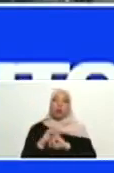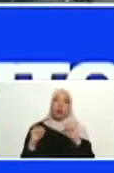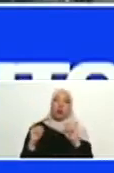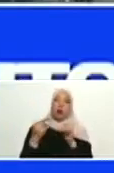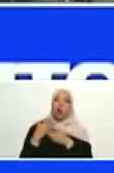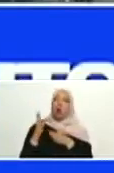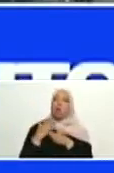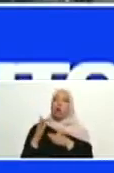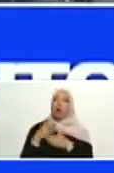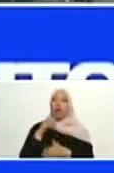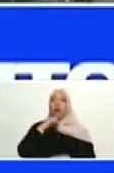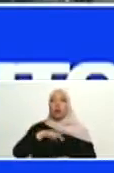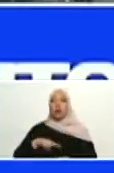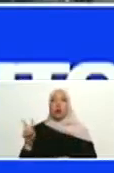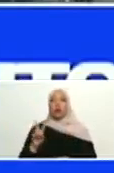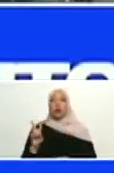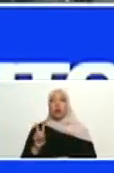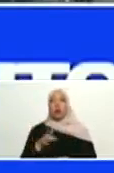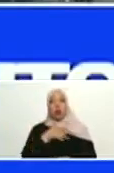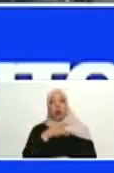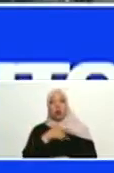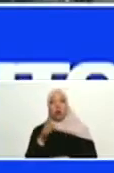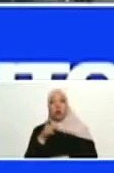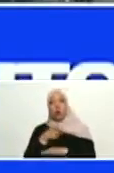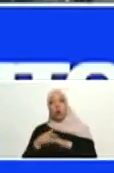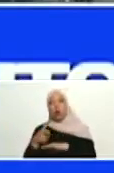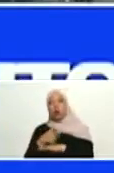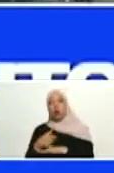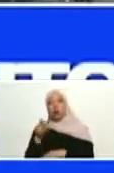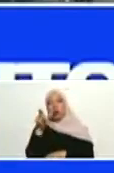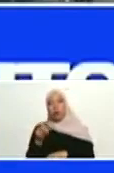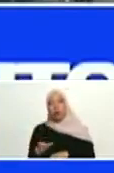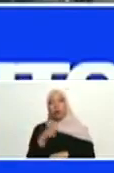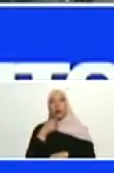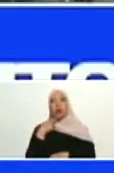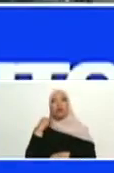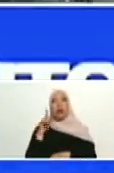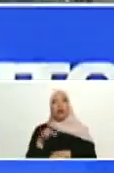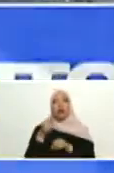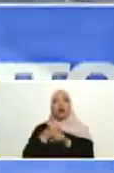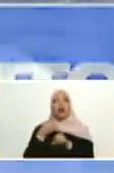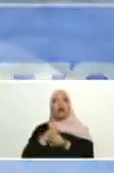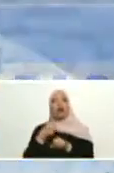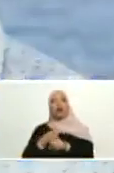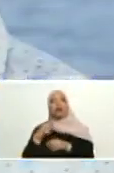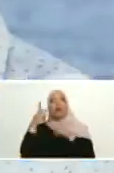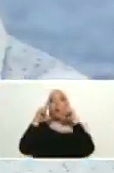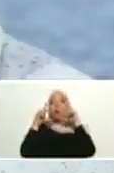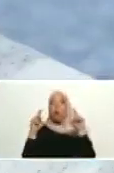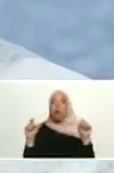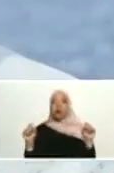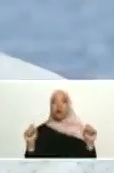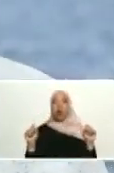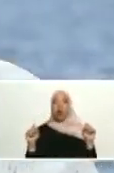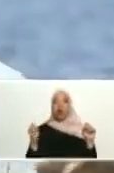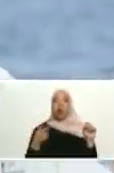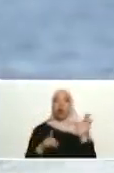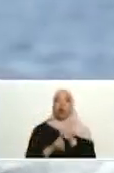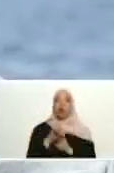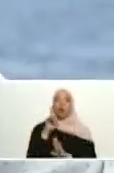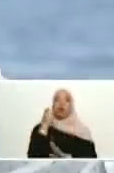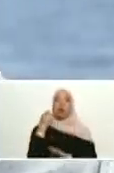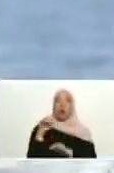un reconocimiento a la sensibilidad del señor gobernador José Alejandro Terán y también al trabajo profesional que han desarrollado